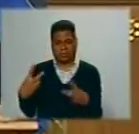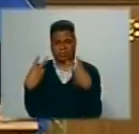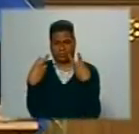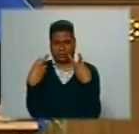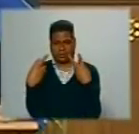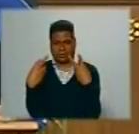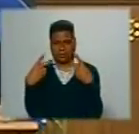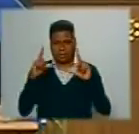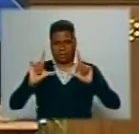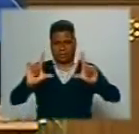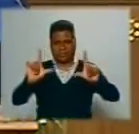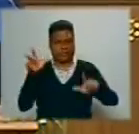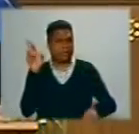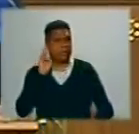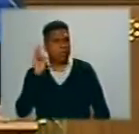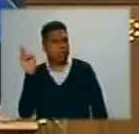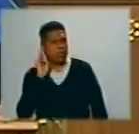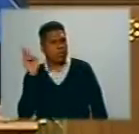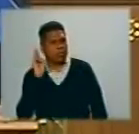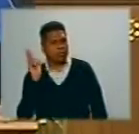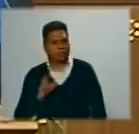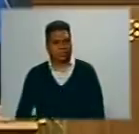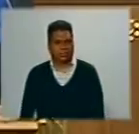oye, que nos observa. Hoy,